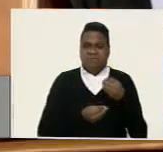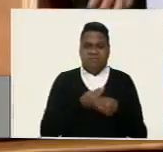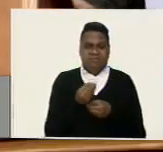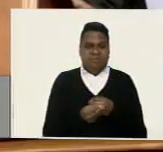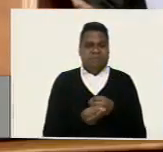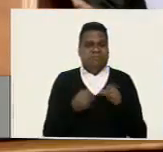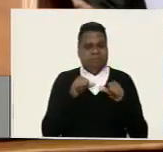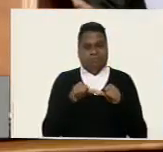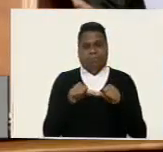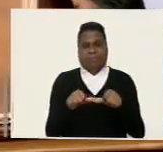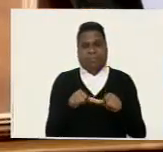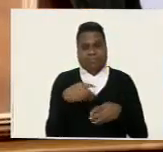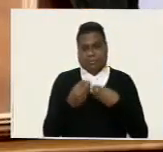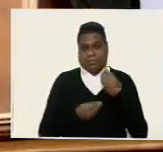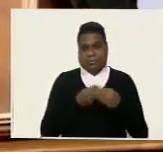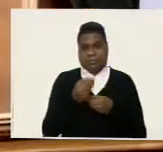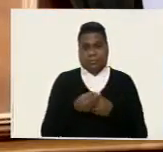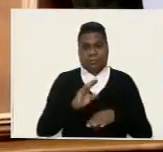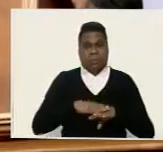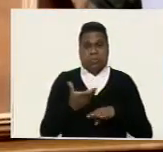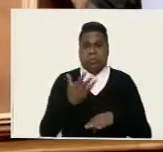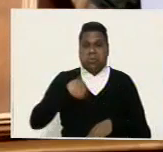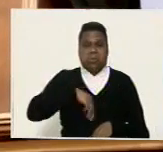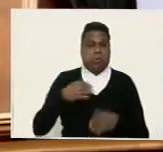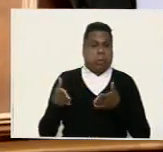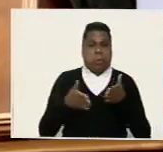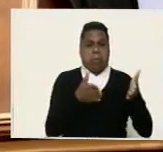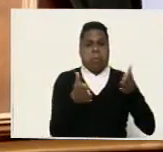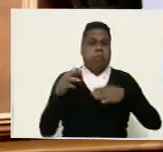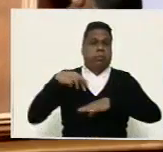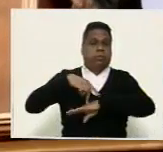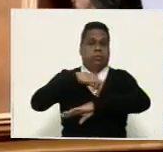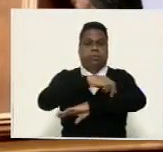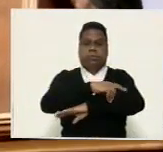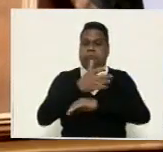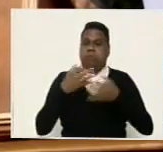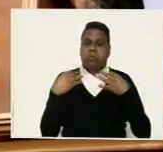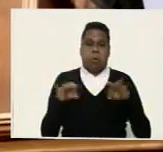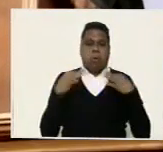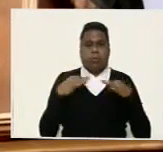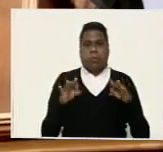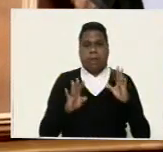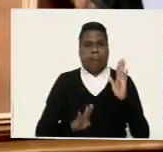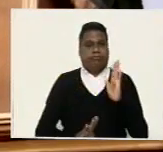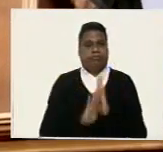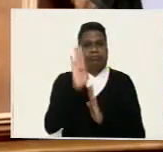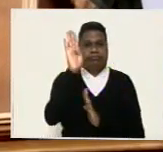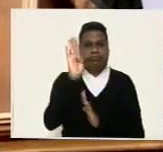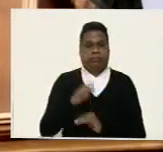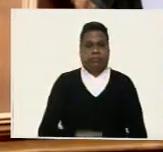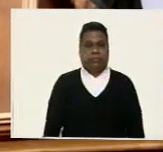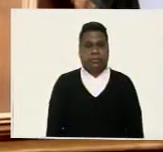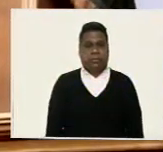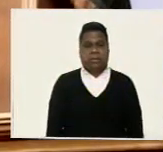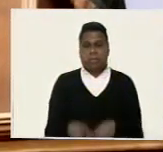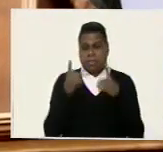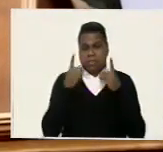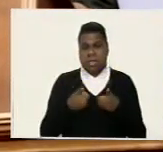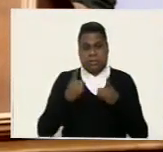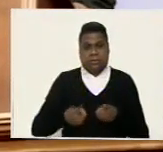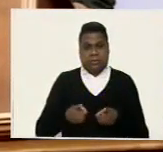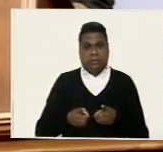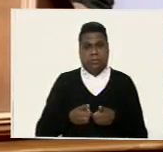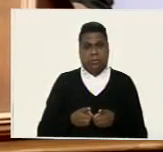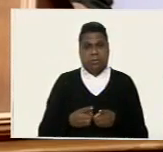tomando, porque nosotros seguiremos nuestro rumbo, seguiremos avanzando, tendrán que tomar muchas decisiones, pero